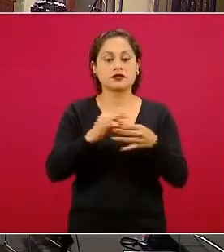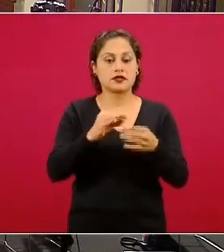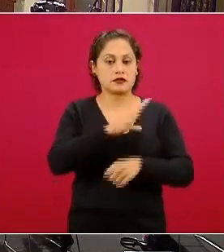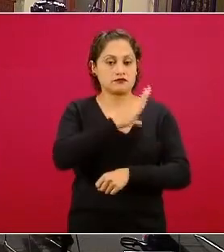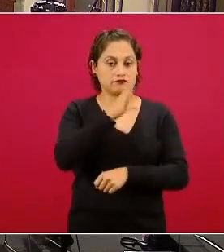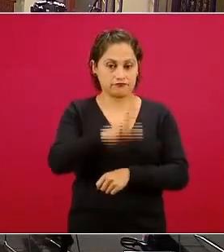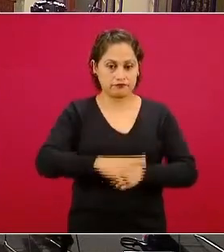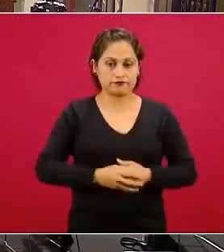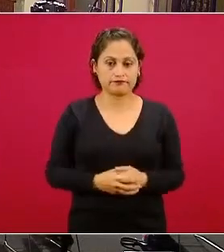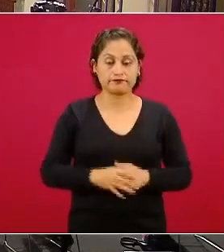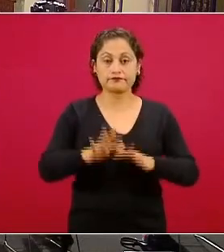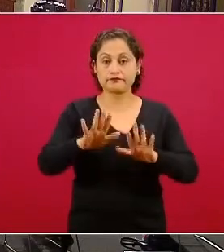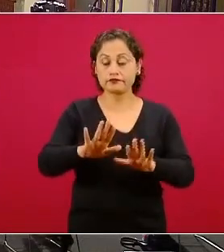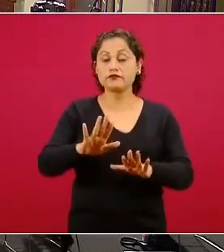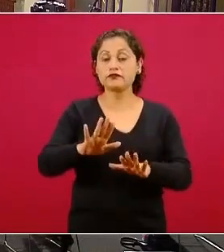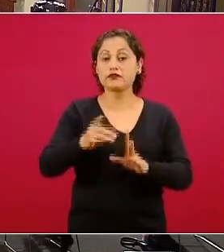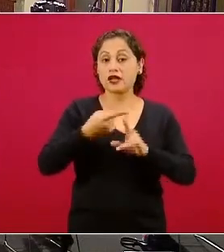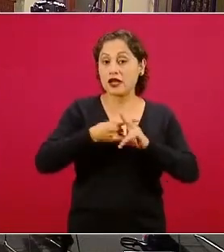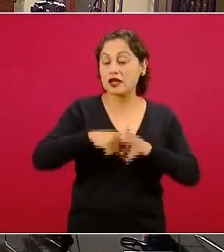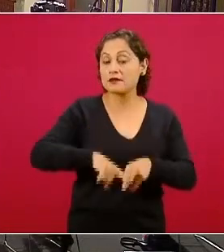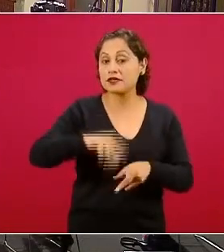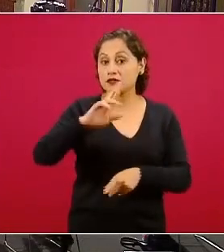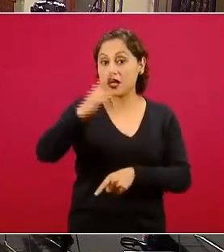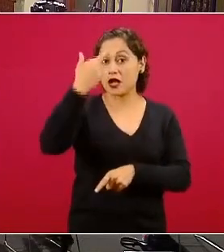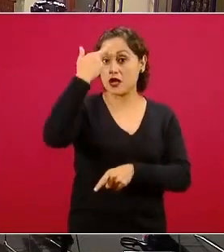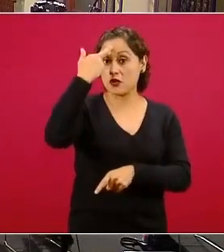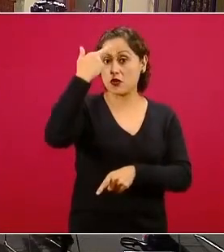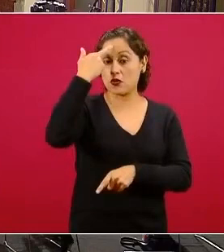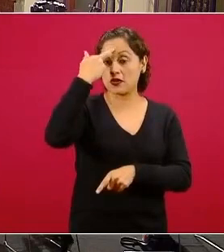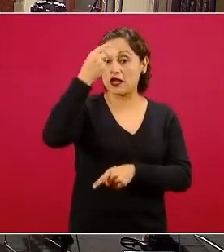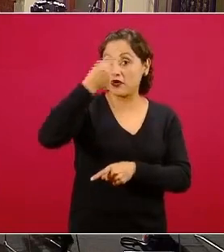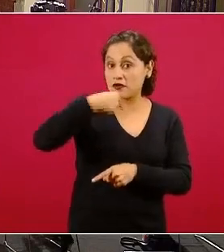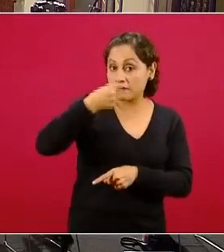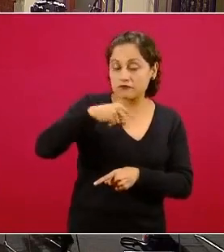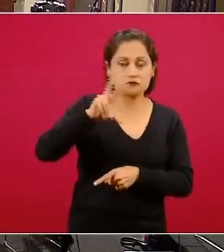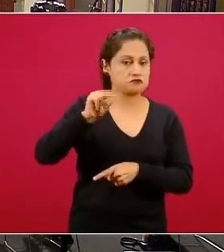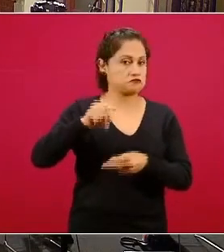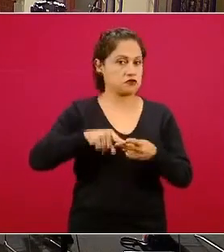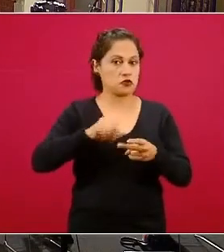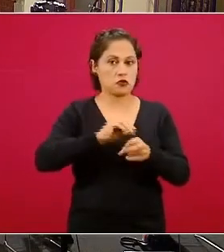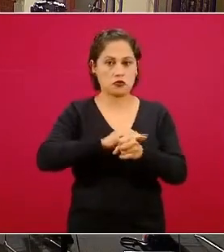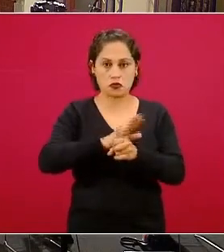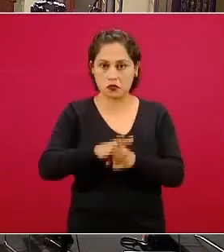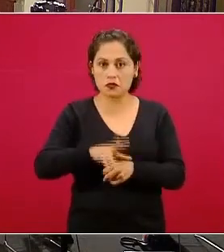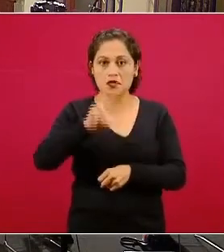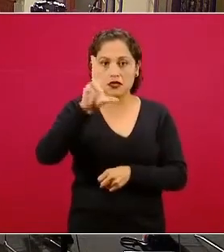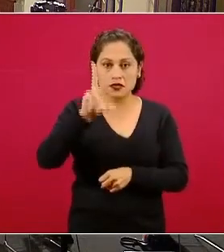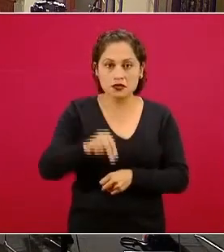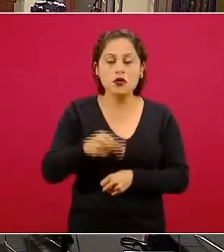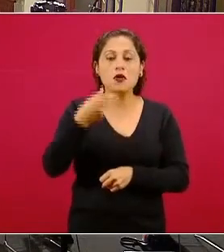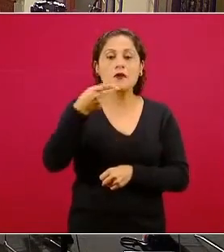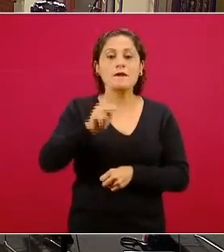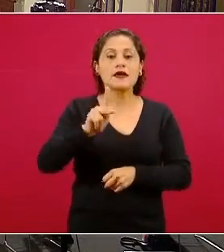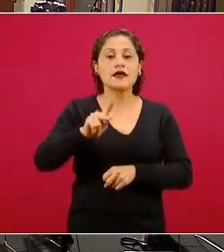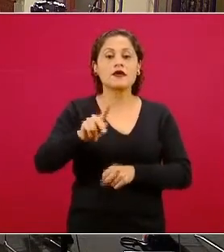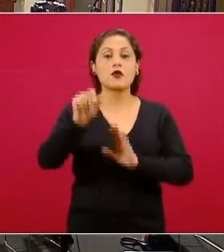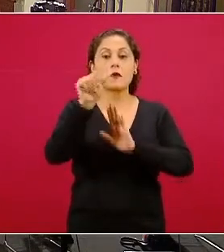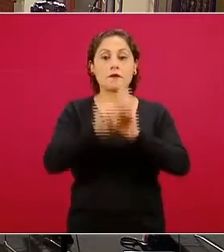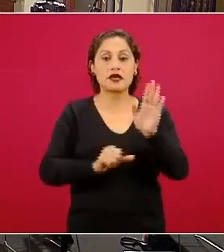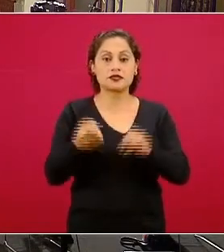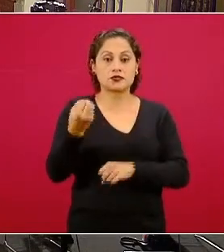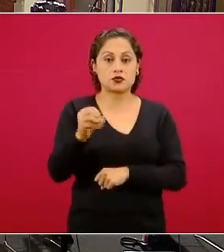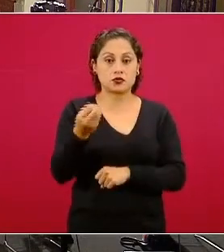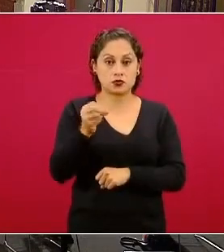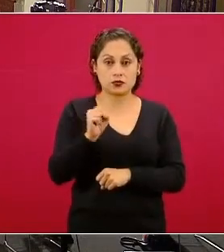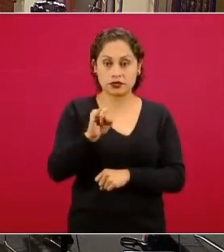recordando un par de cosas no relacionadas con la influenza, no relacionadas con el COVID, pero sí relacionadas con el mes de octubre. La primera